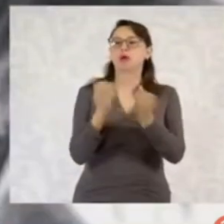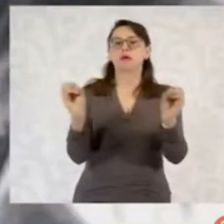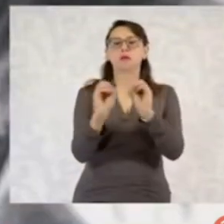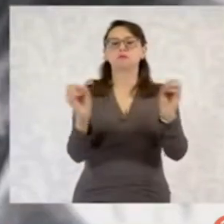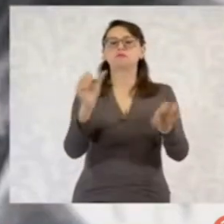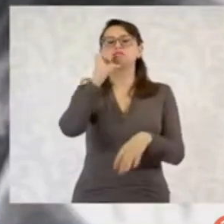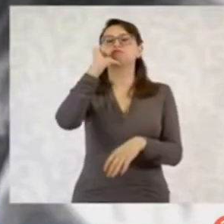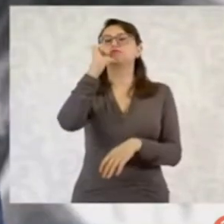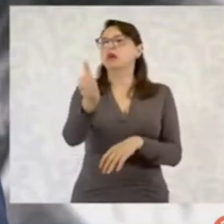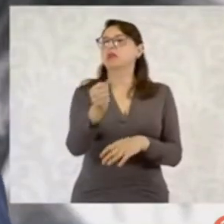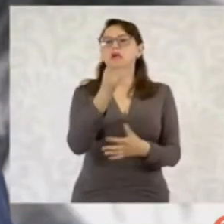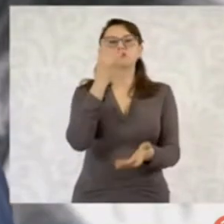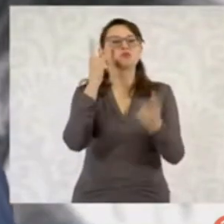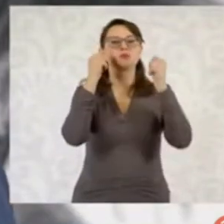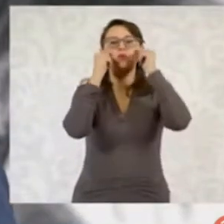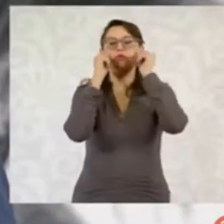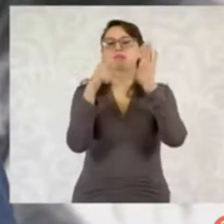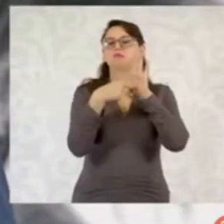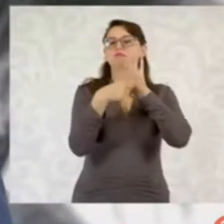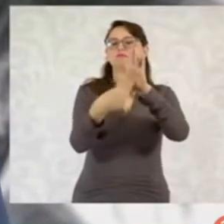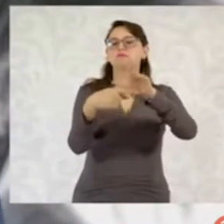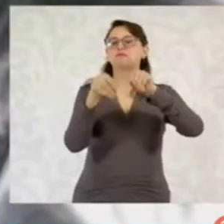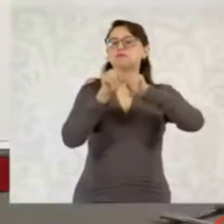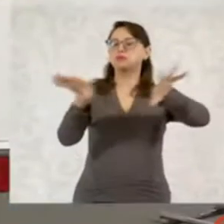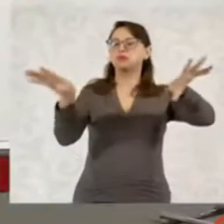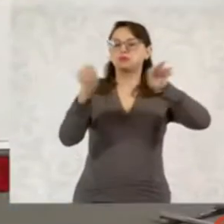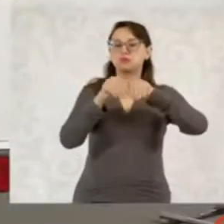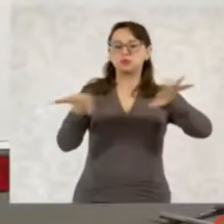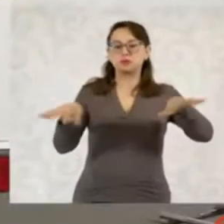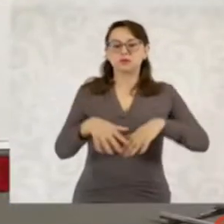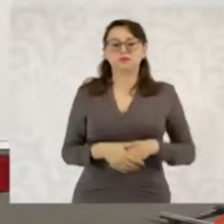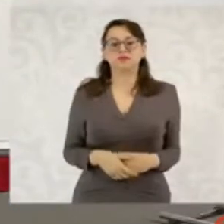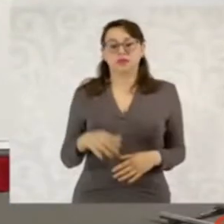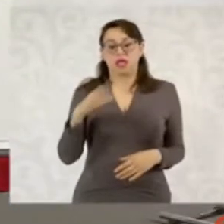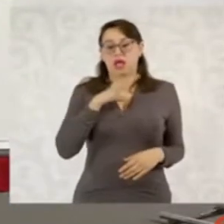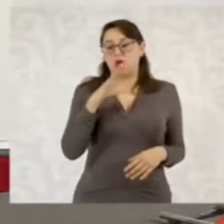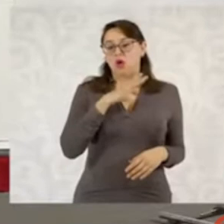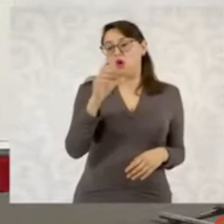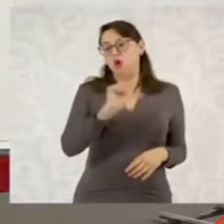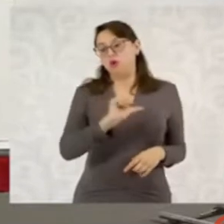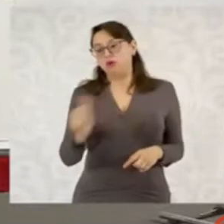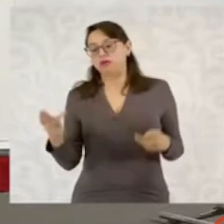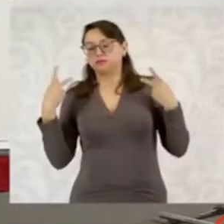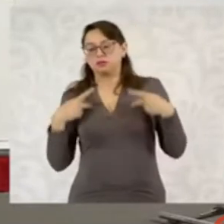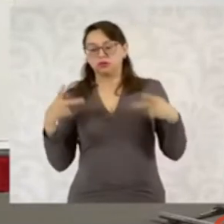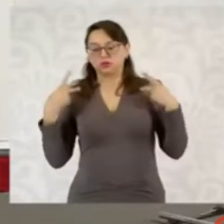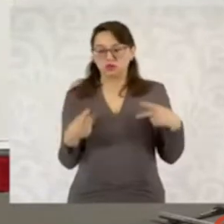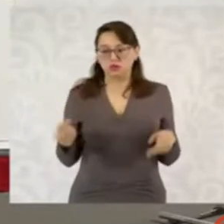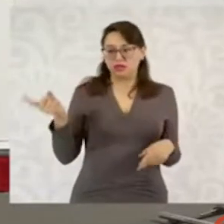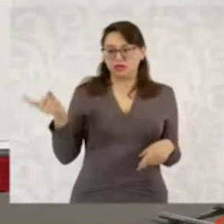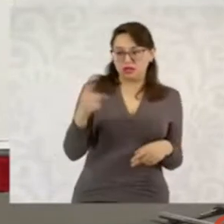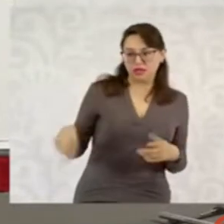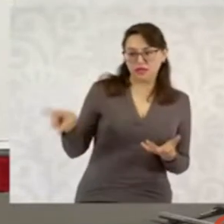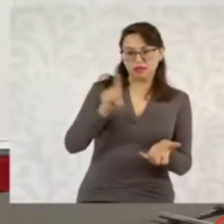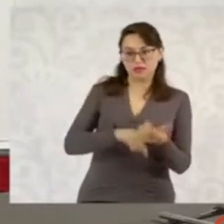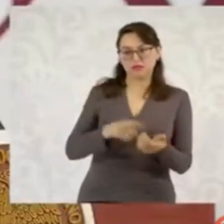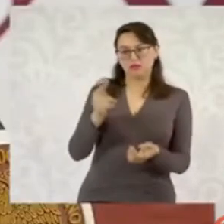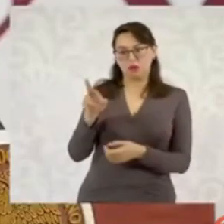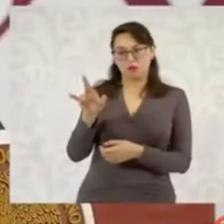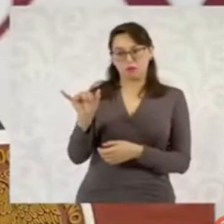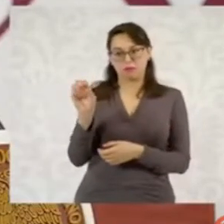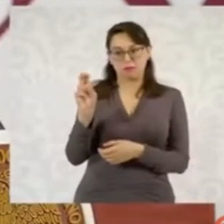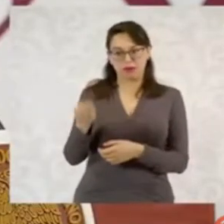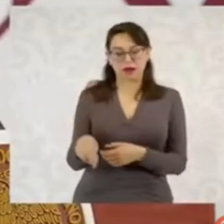verdad o sin relación con el mundo. Tenemos otros prianistas que se suman a la guerra sucia o personajes públicos,